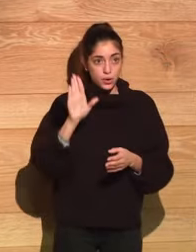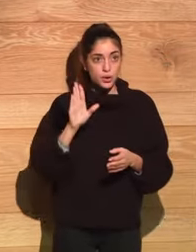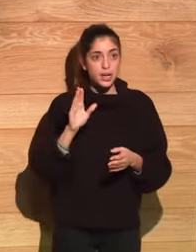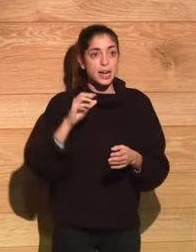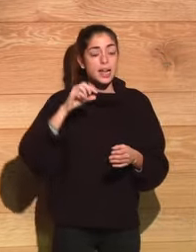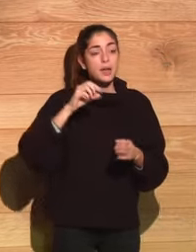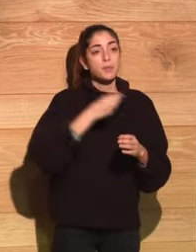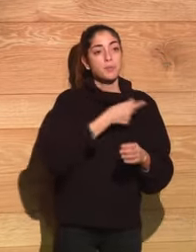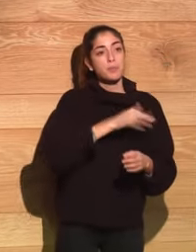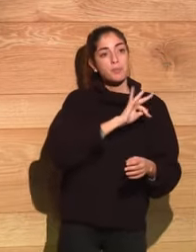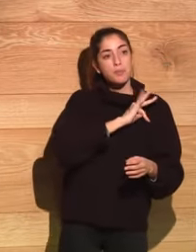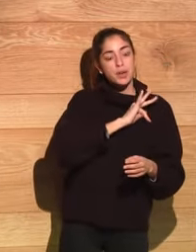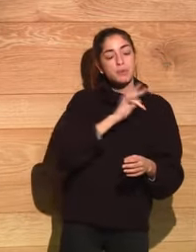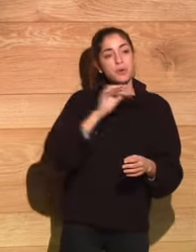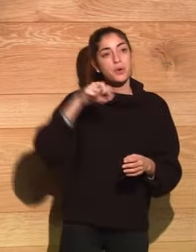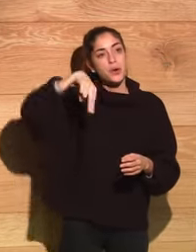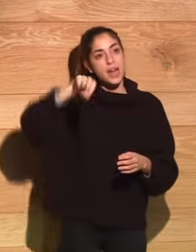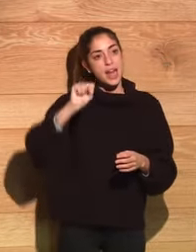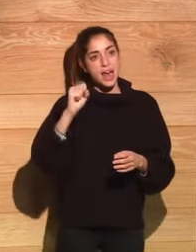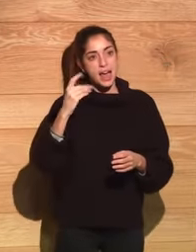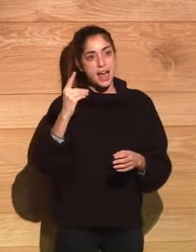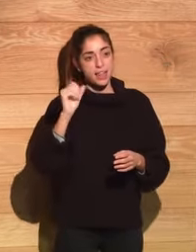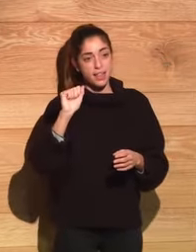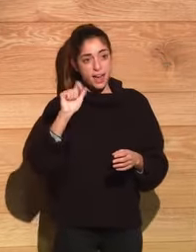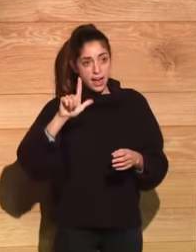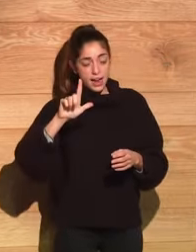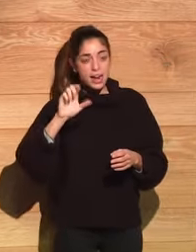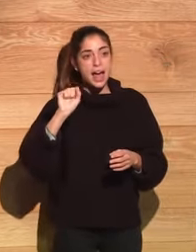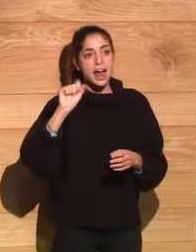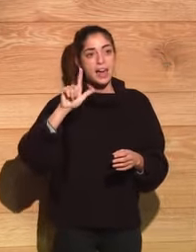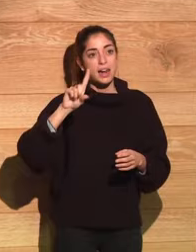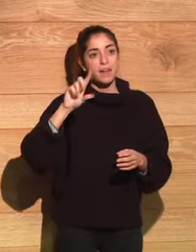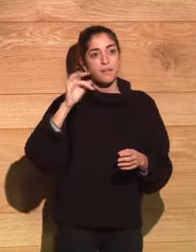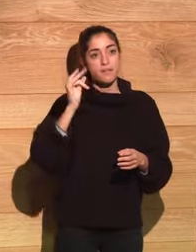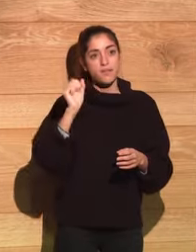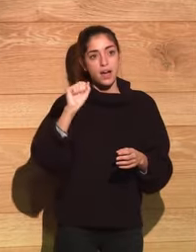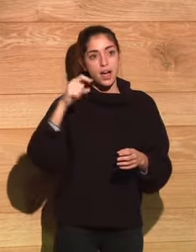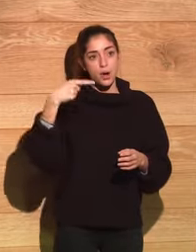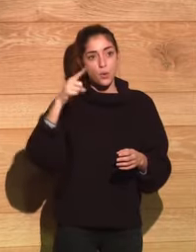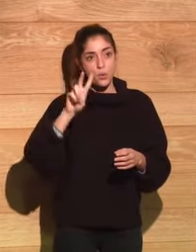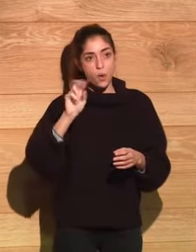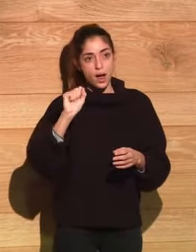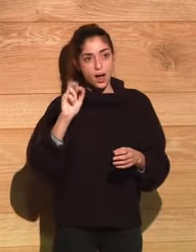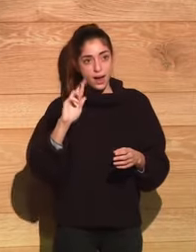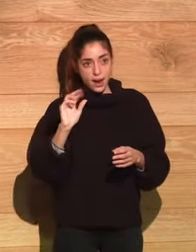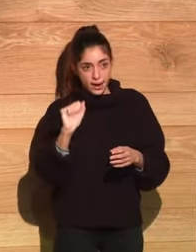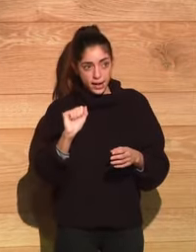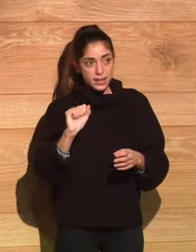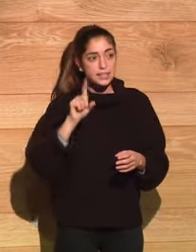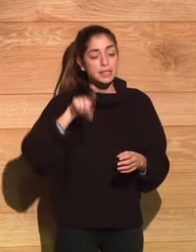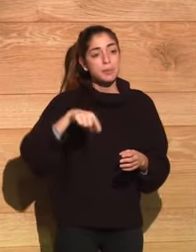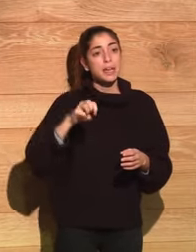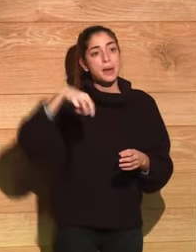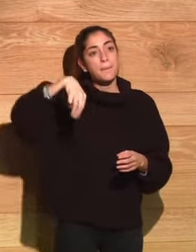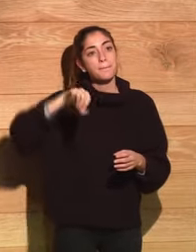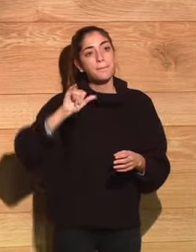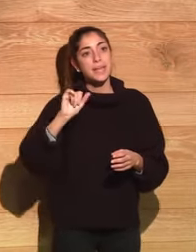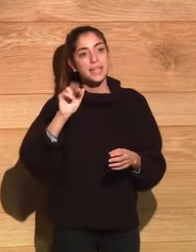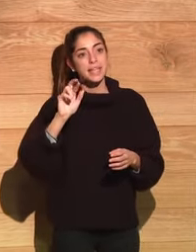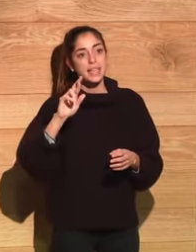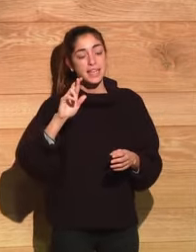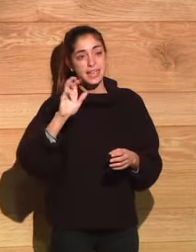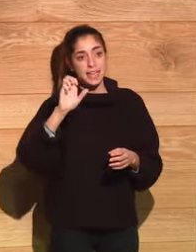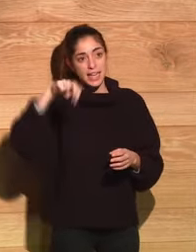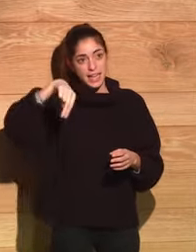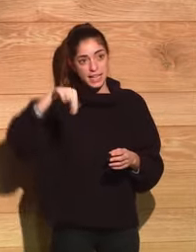Alfaguara, Premio Herralde, y junto además con Mirentxu Akerreta, a